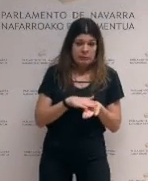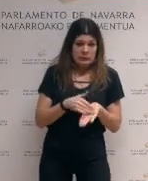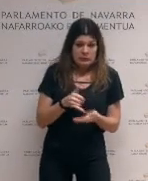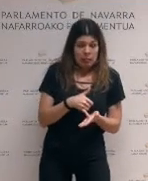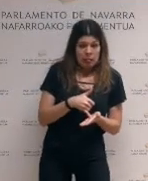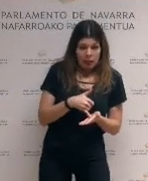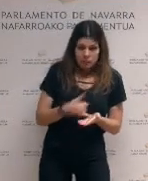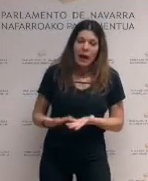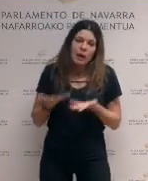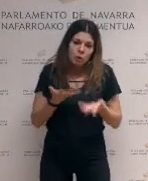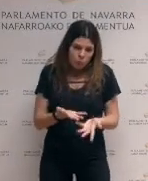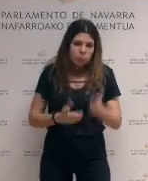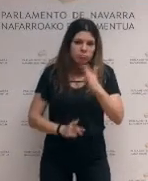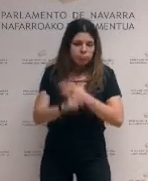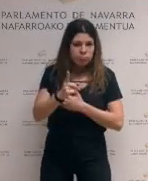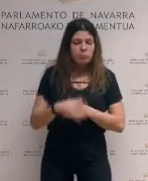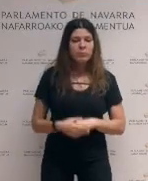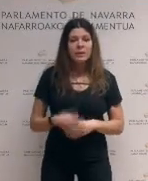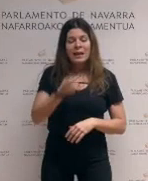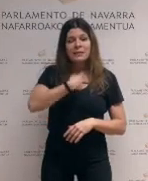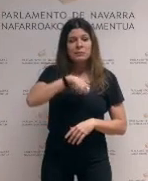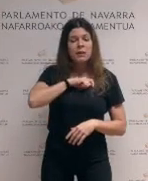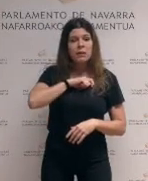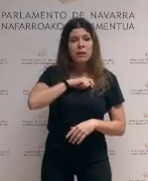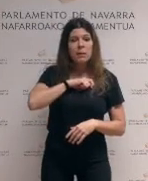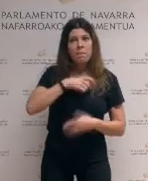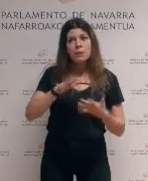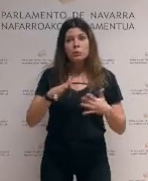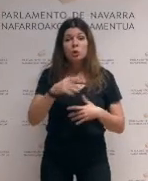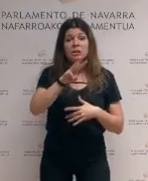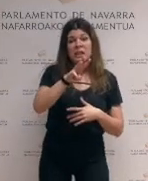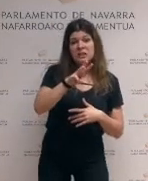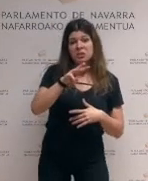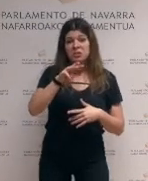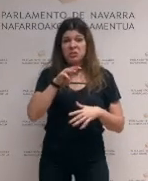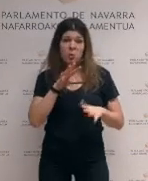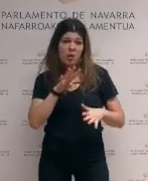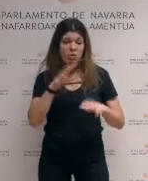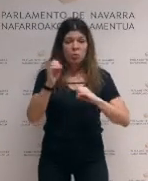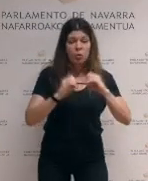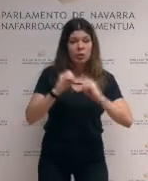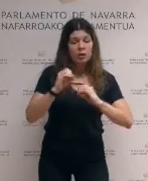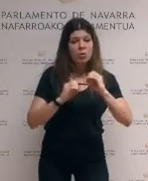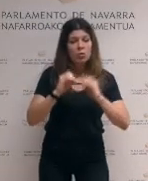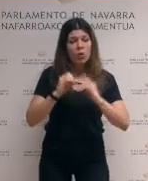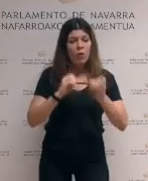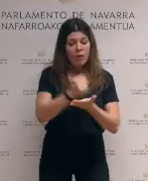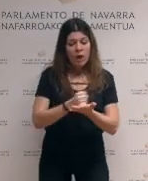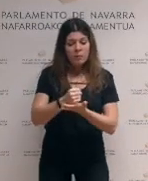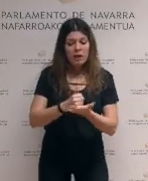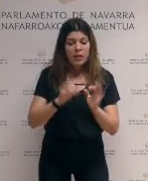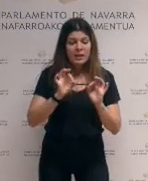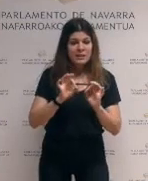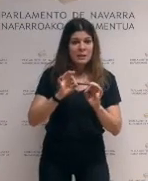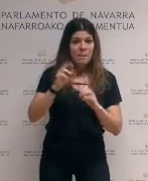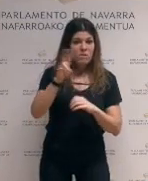seguir adelante. Mientras que en España aproximadamente un 3 o un 4% de las farmacias son farmacias BEC,